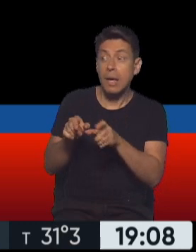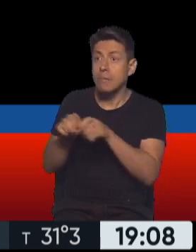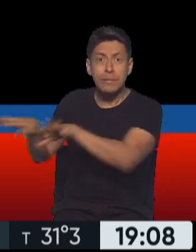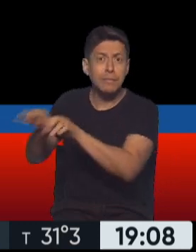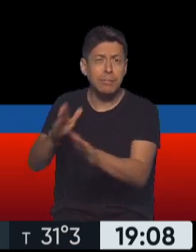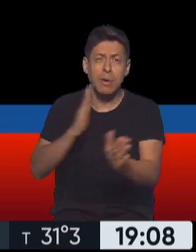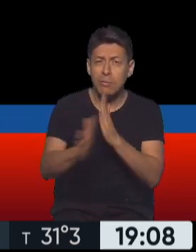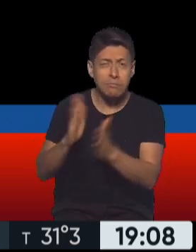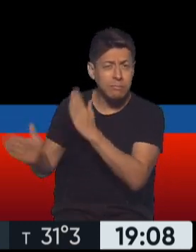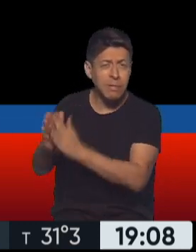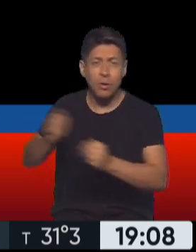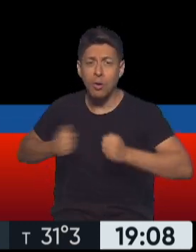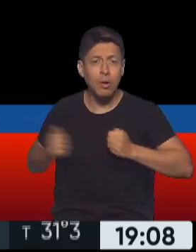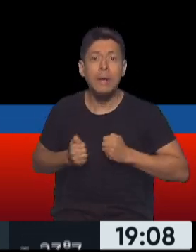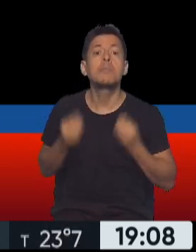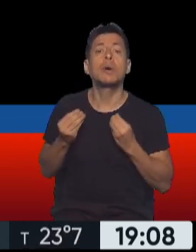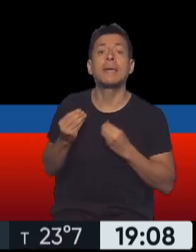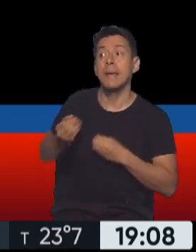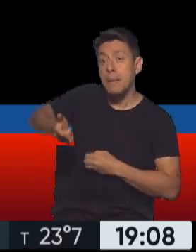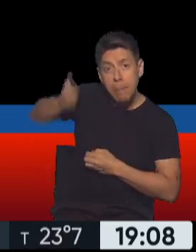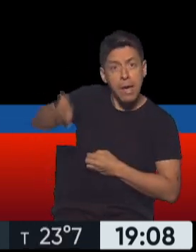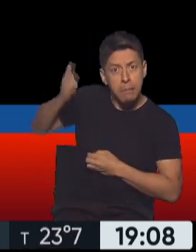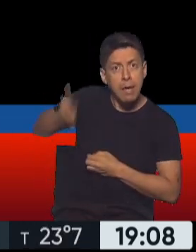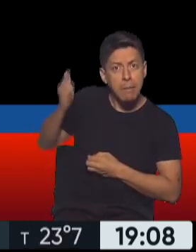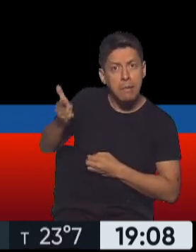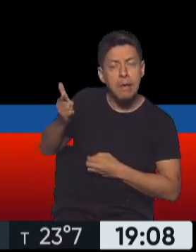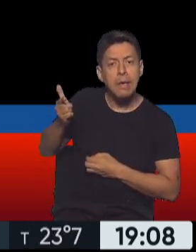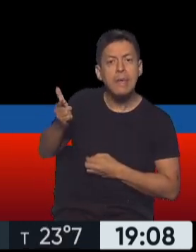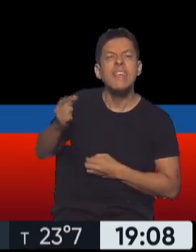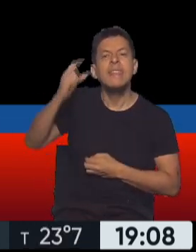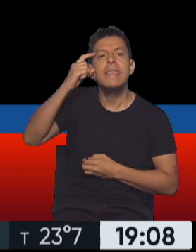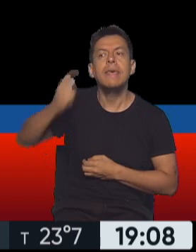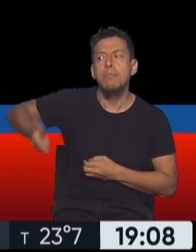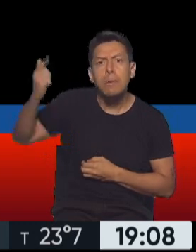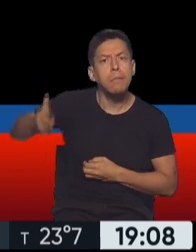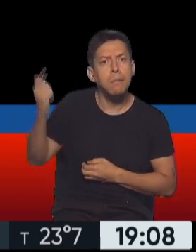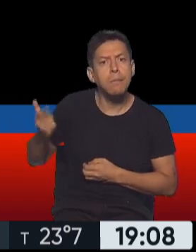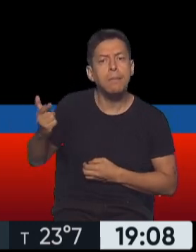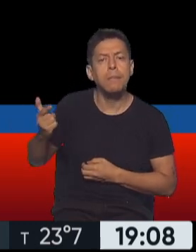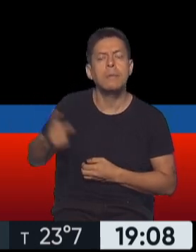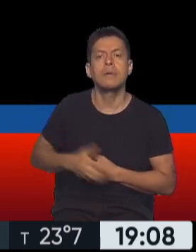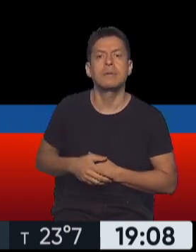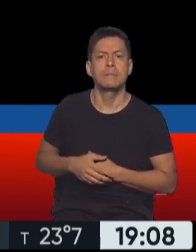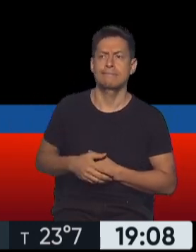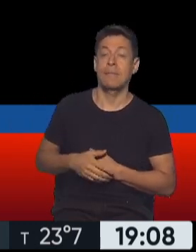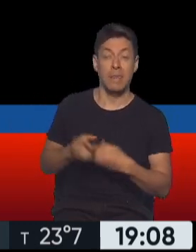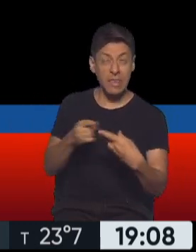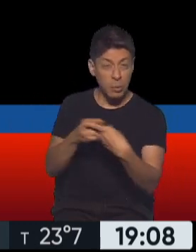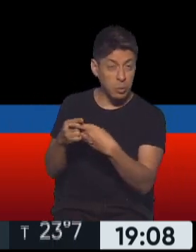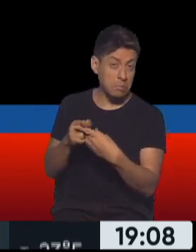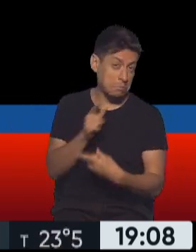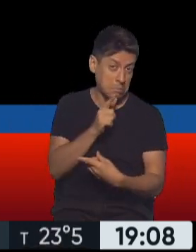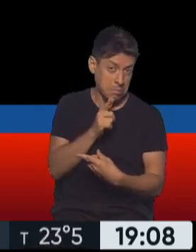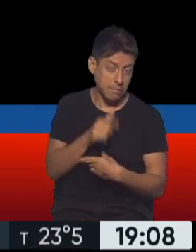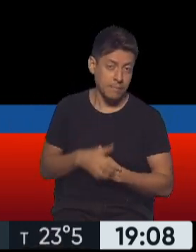se da es porque empiezan los disparos, 10 disparos, una discusión